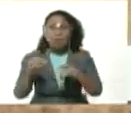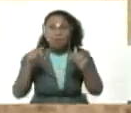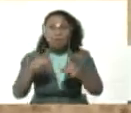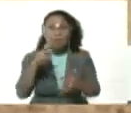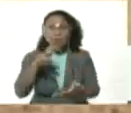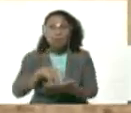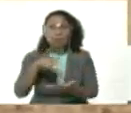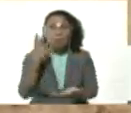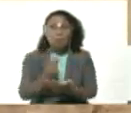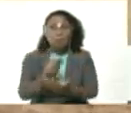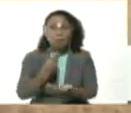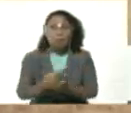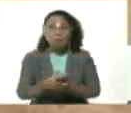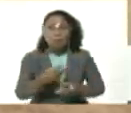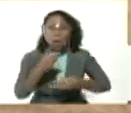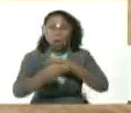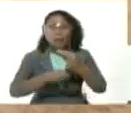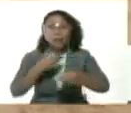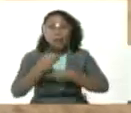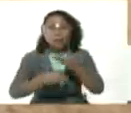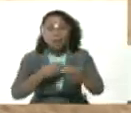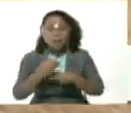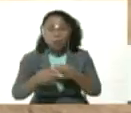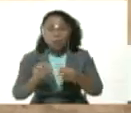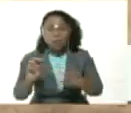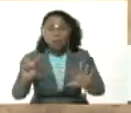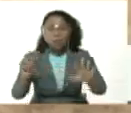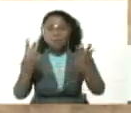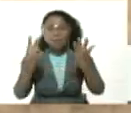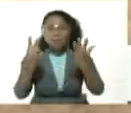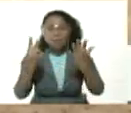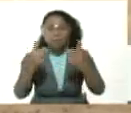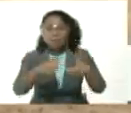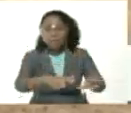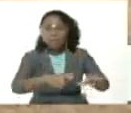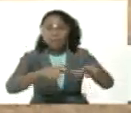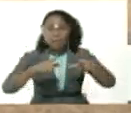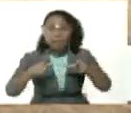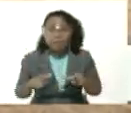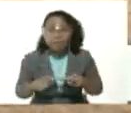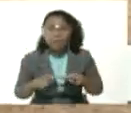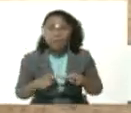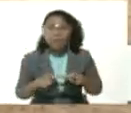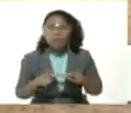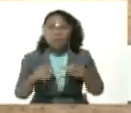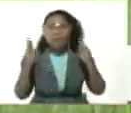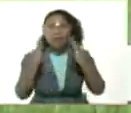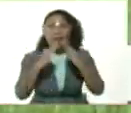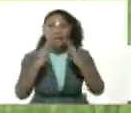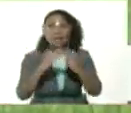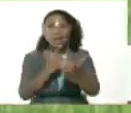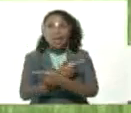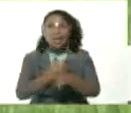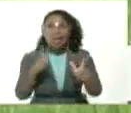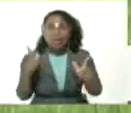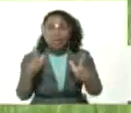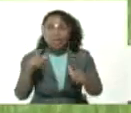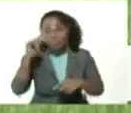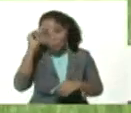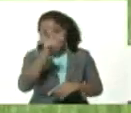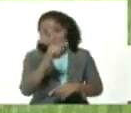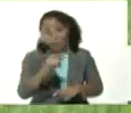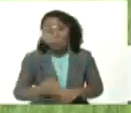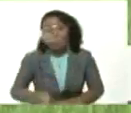Monagas, entregando la 7ª certificación de finca libre de brucelosis.